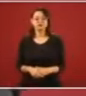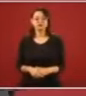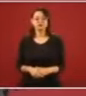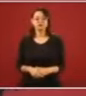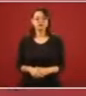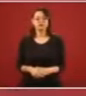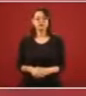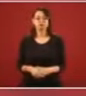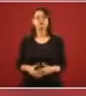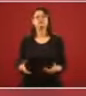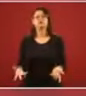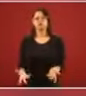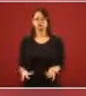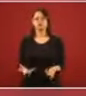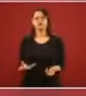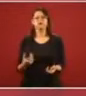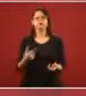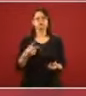económico